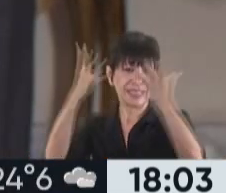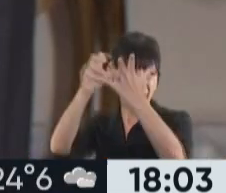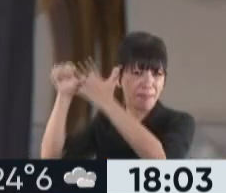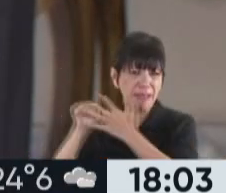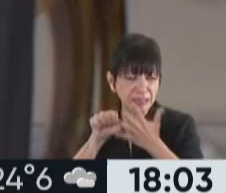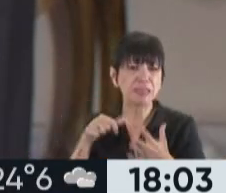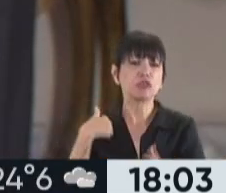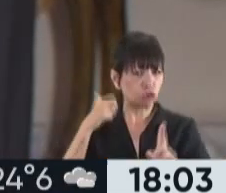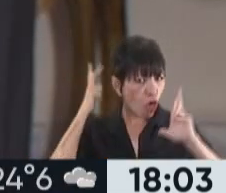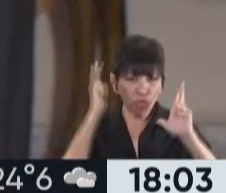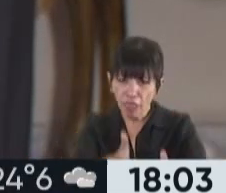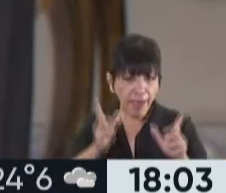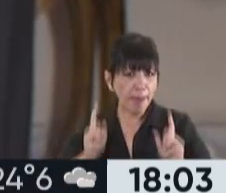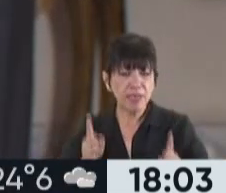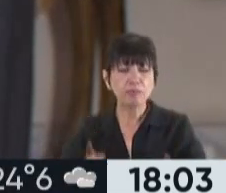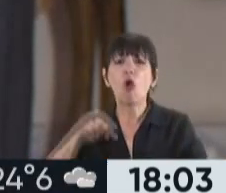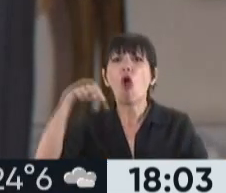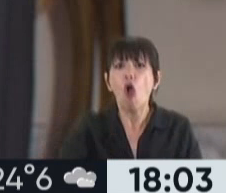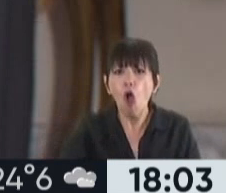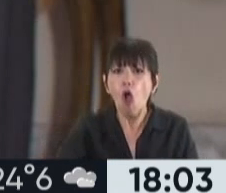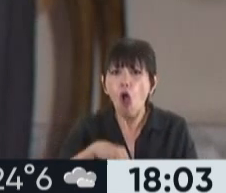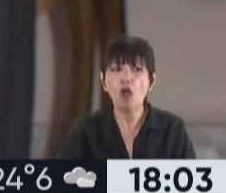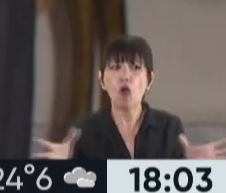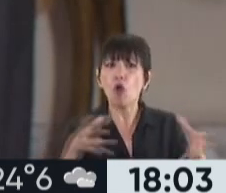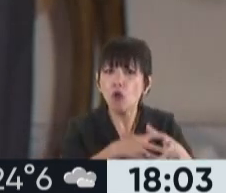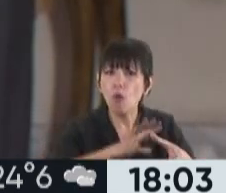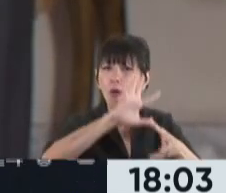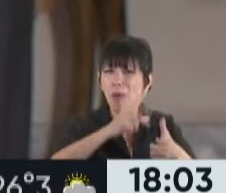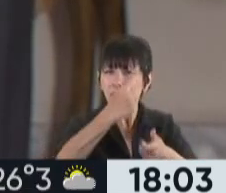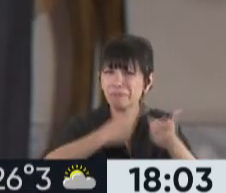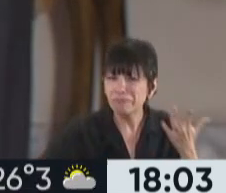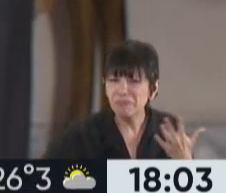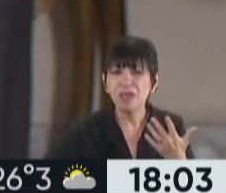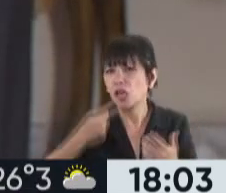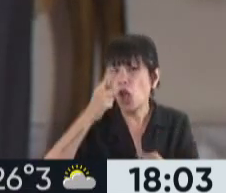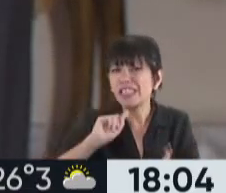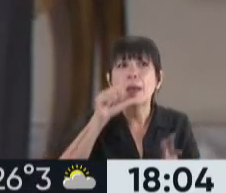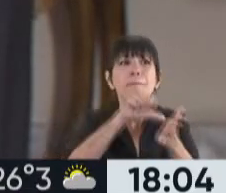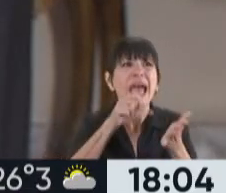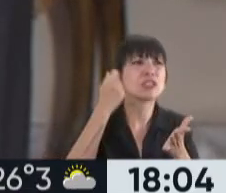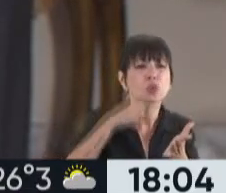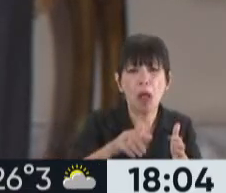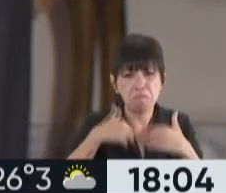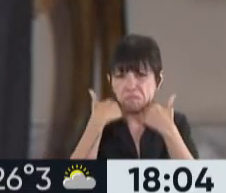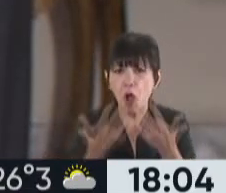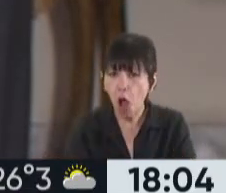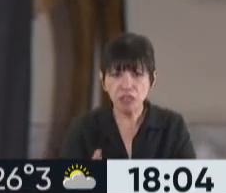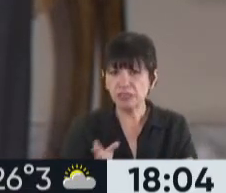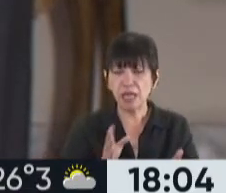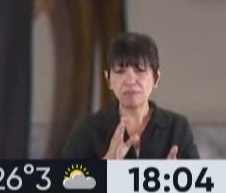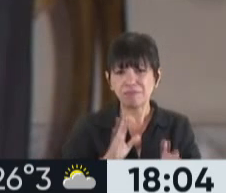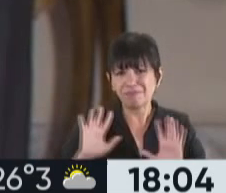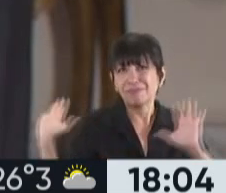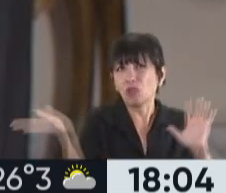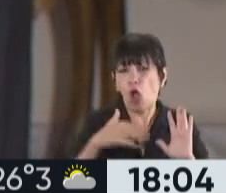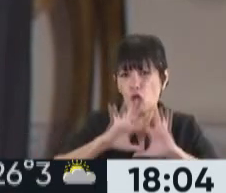día las bandas organizadas, las bandas de crimen organizado no respetan fronteras. Y por lo tanto es tremendamente